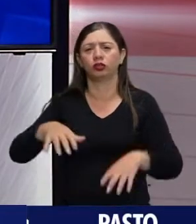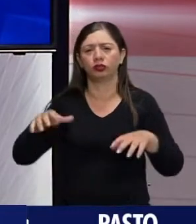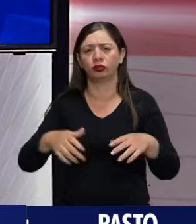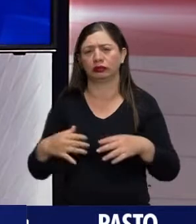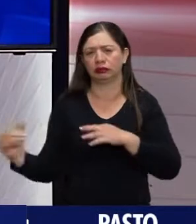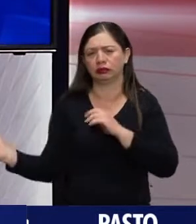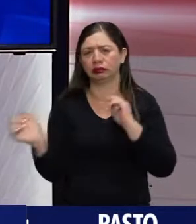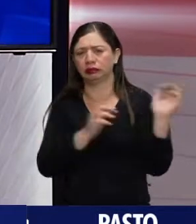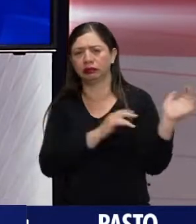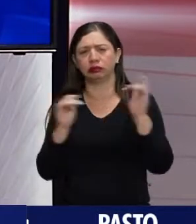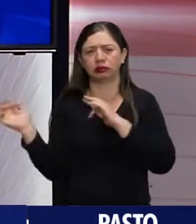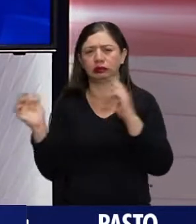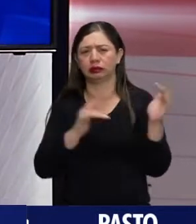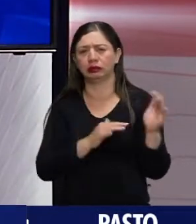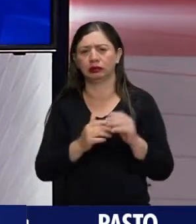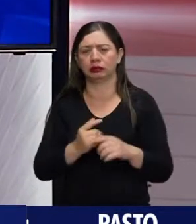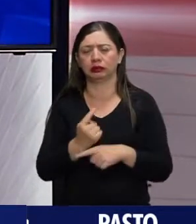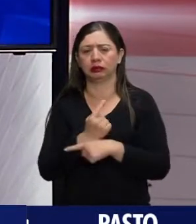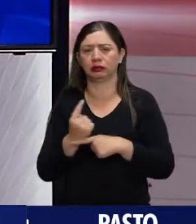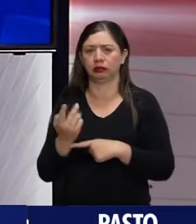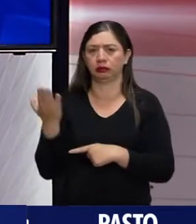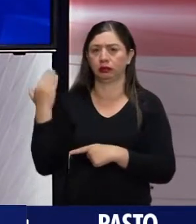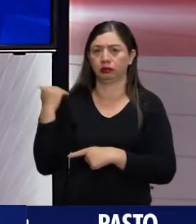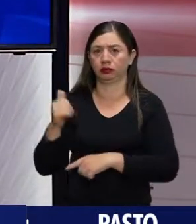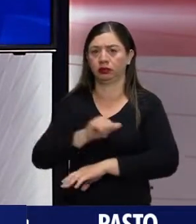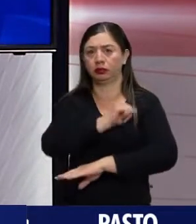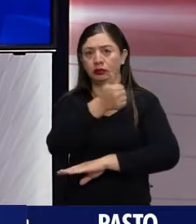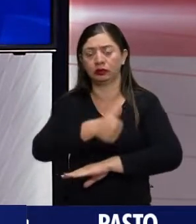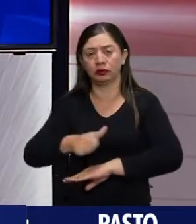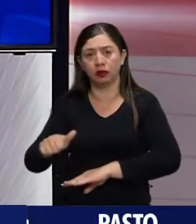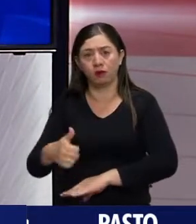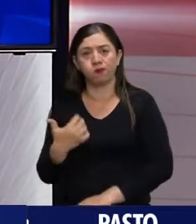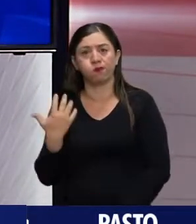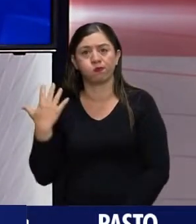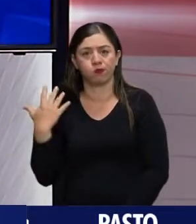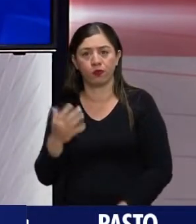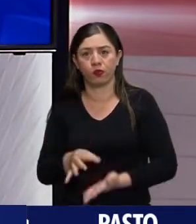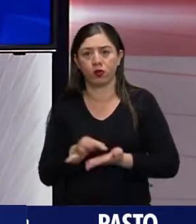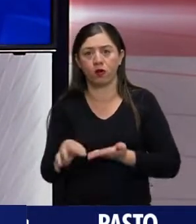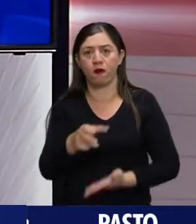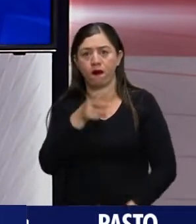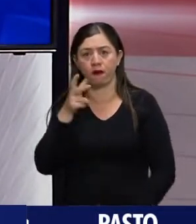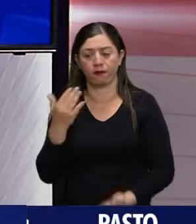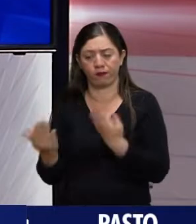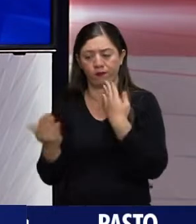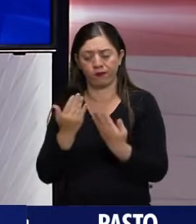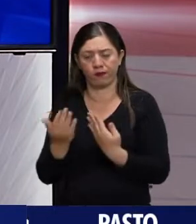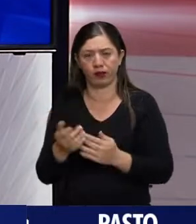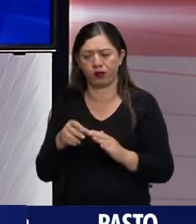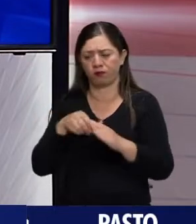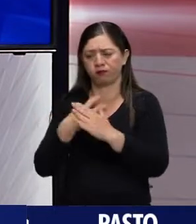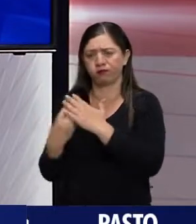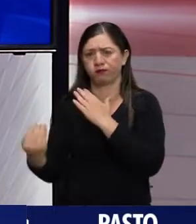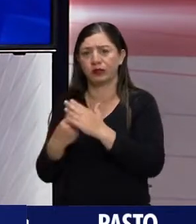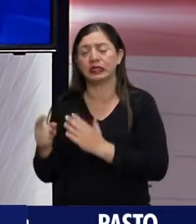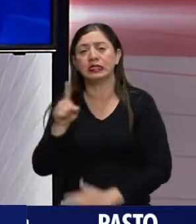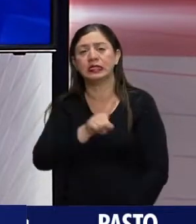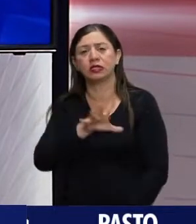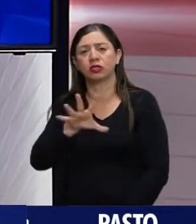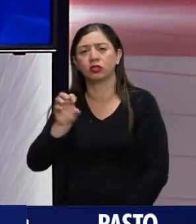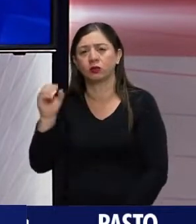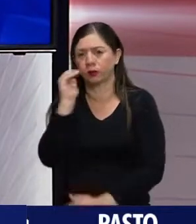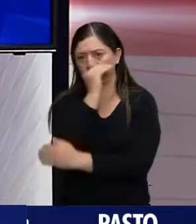que se registran desde hace una semana en la zona rural del telembí entre los desplazados se encuentran más de 150 niños y niñas